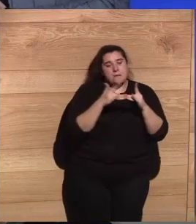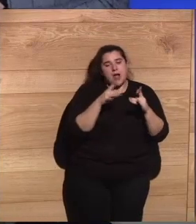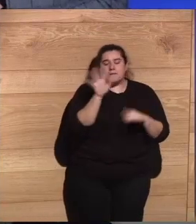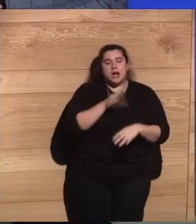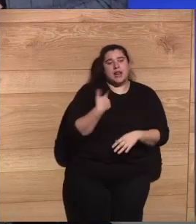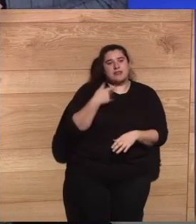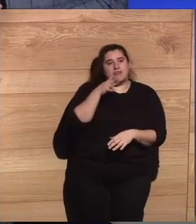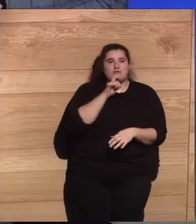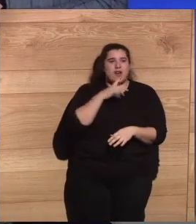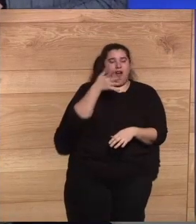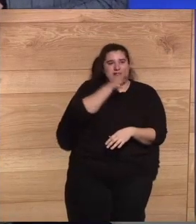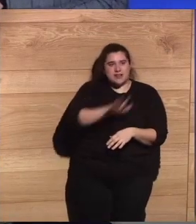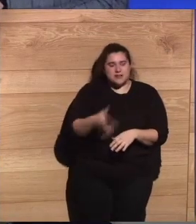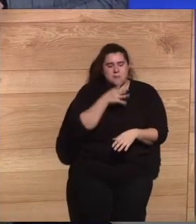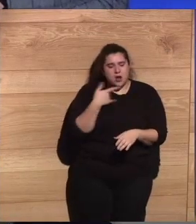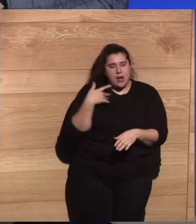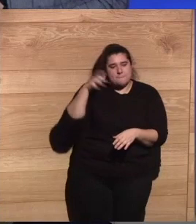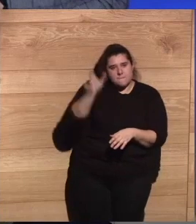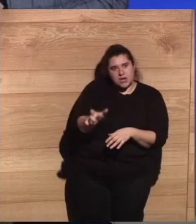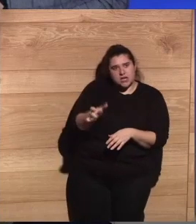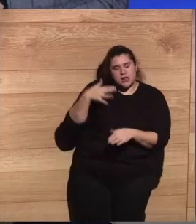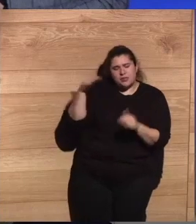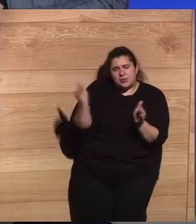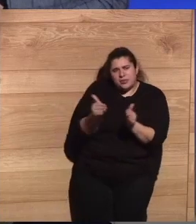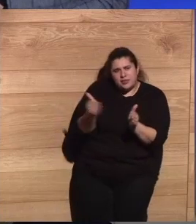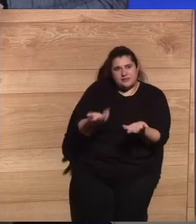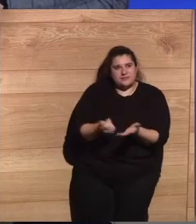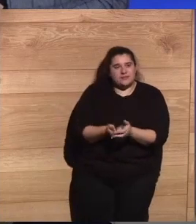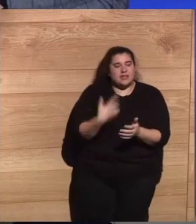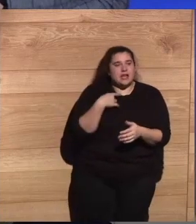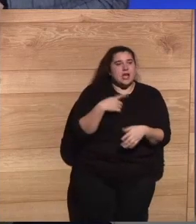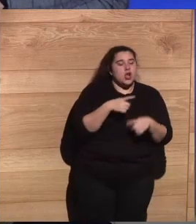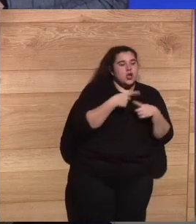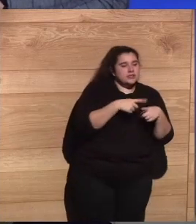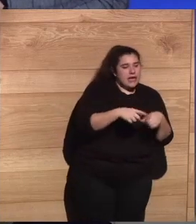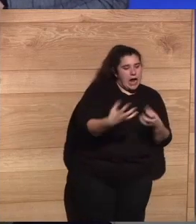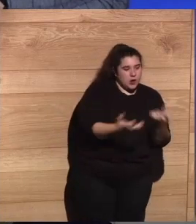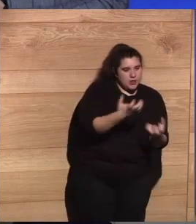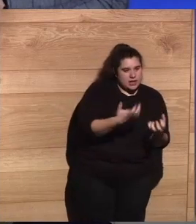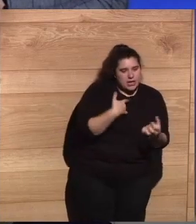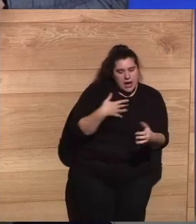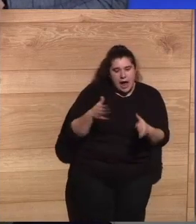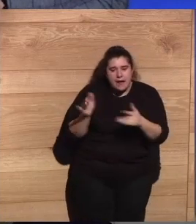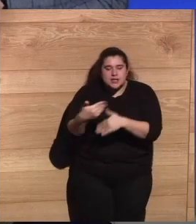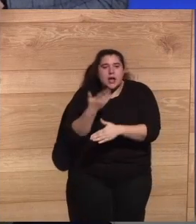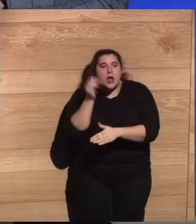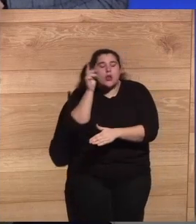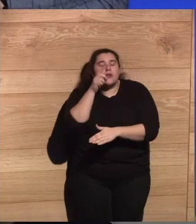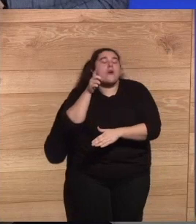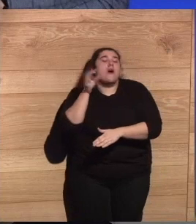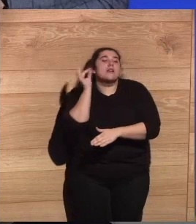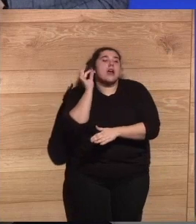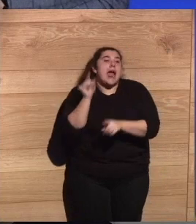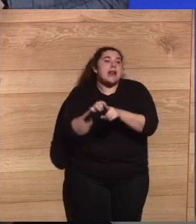señor chiquitísimo, y está como si con sus cacharritos en la cocina, y el cuarto de su hermana, con sus objetos personales,